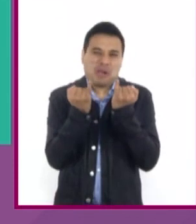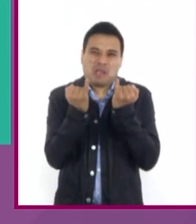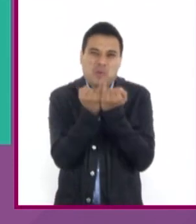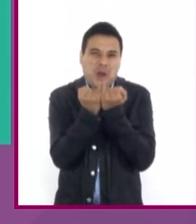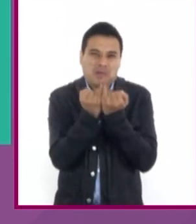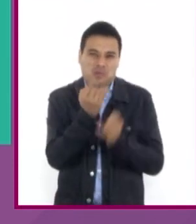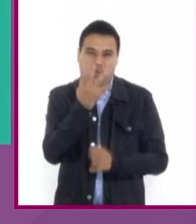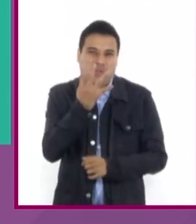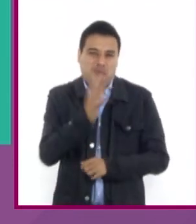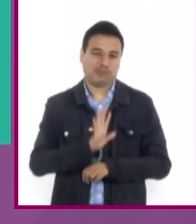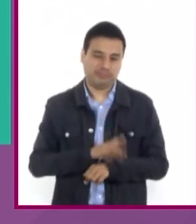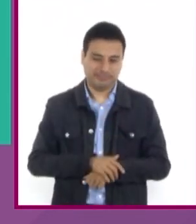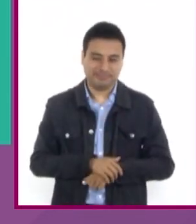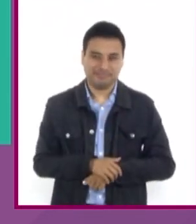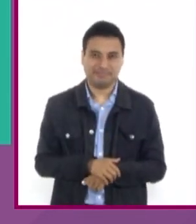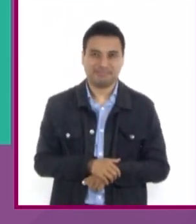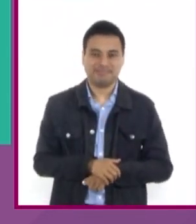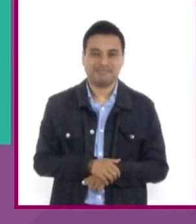igual a 4.